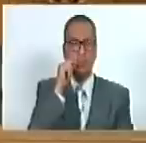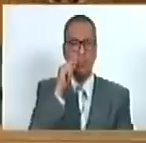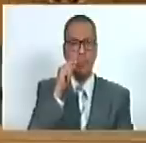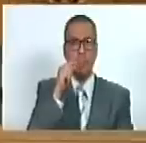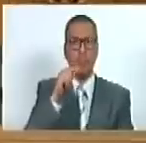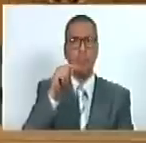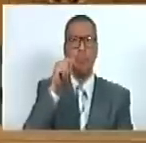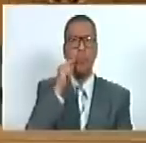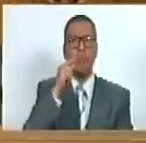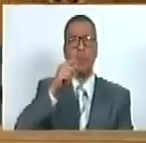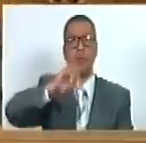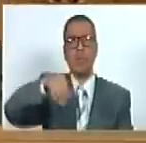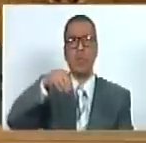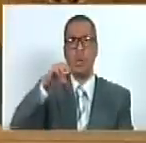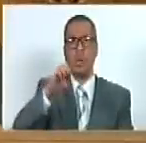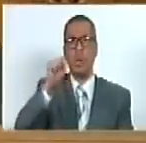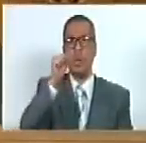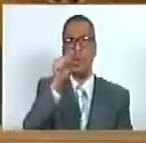Abrazo, hermano.